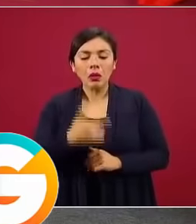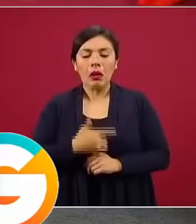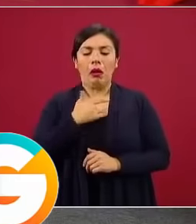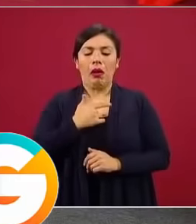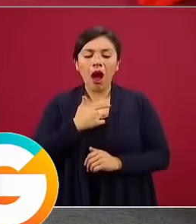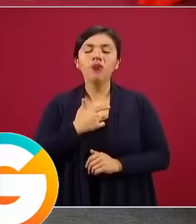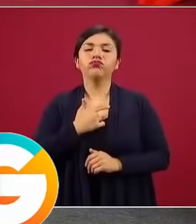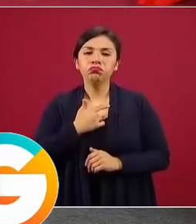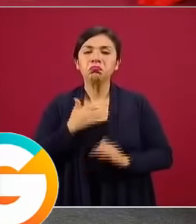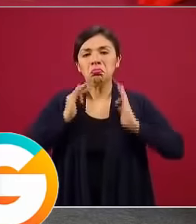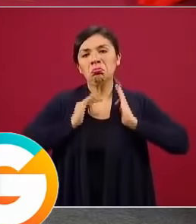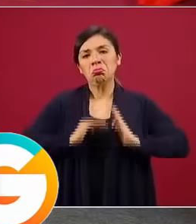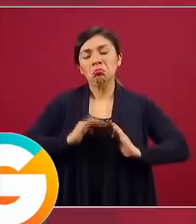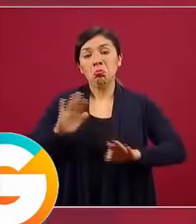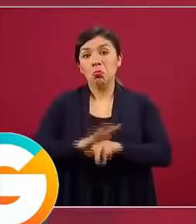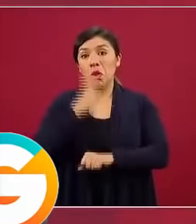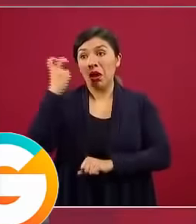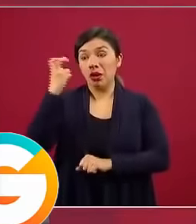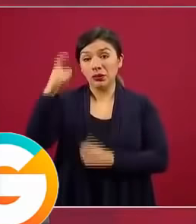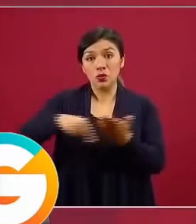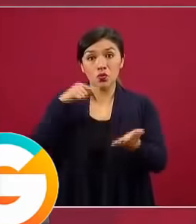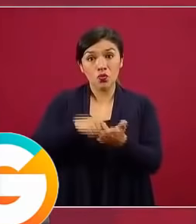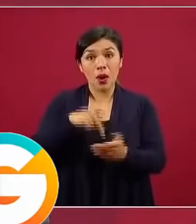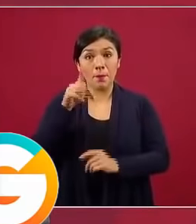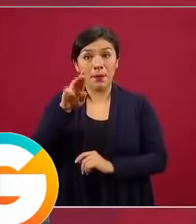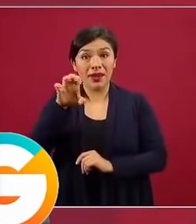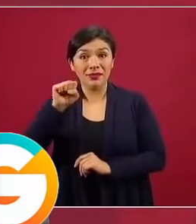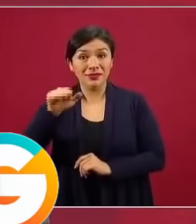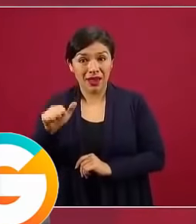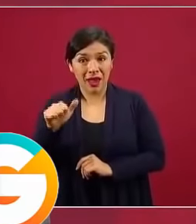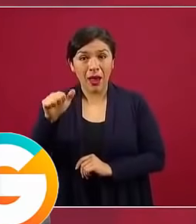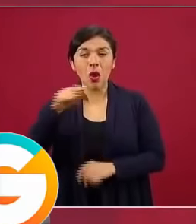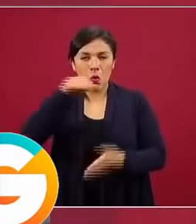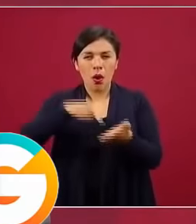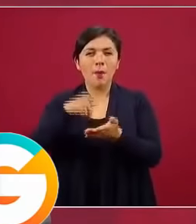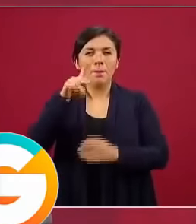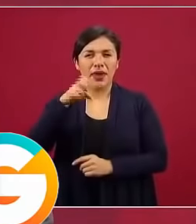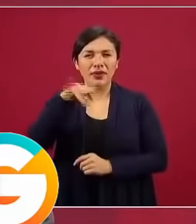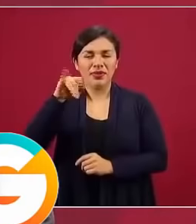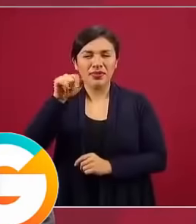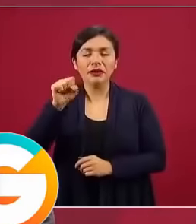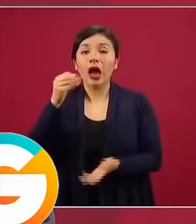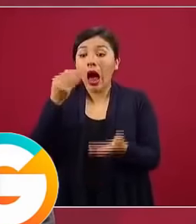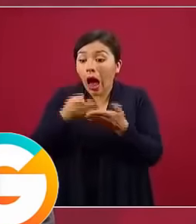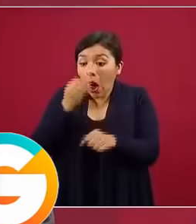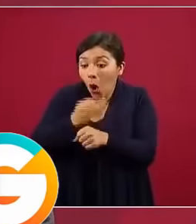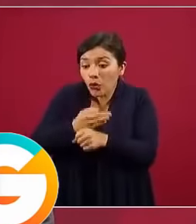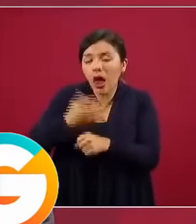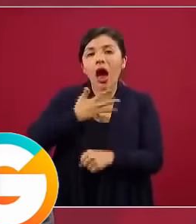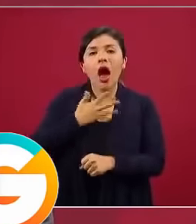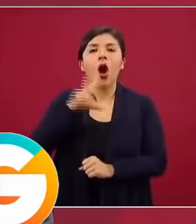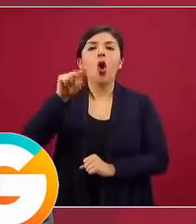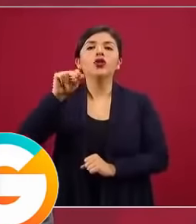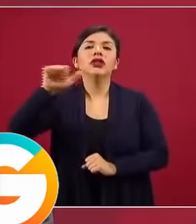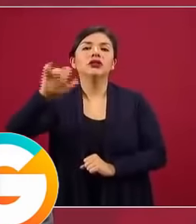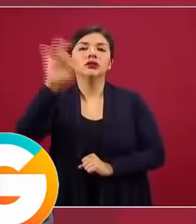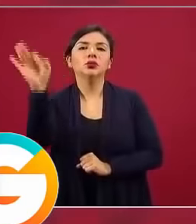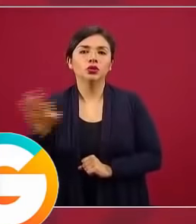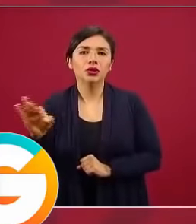tranquiliza, porque esa presa de Peñitas está al 86%.